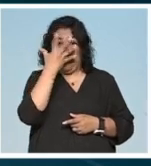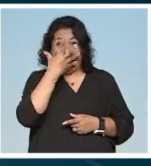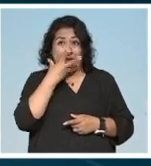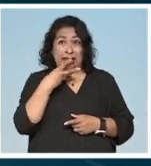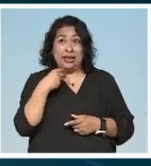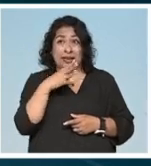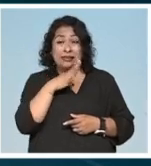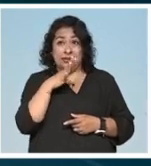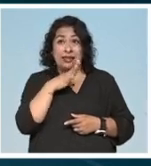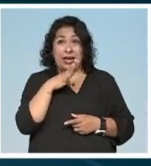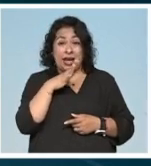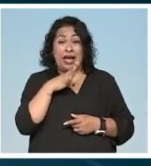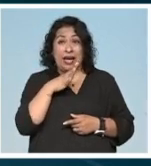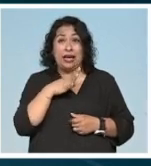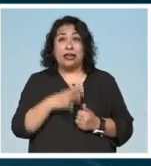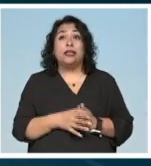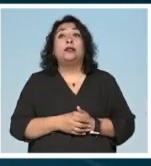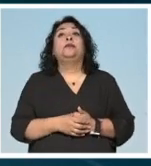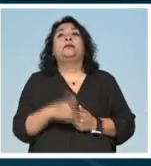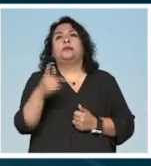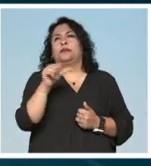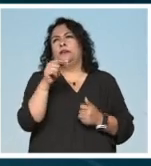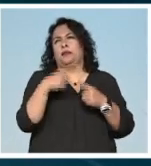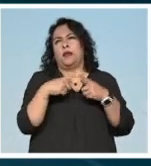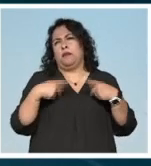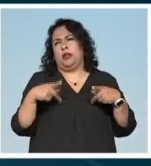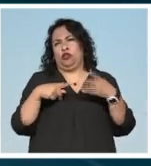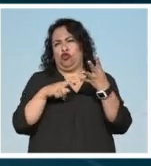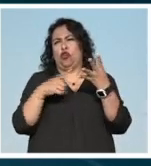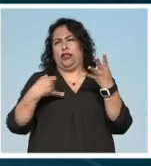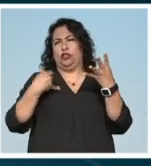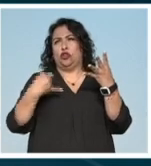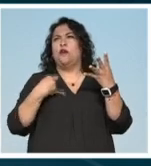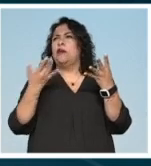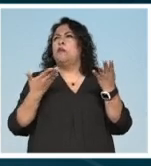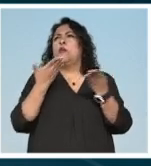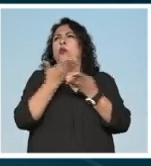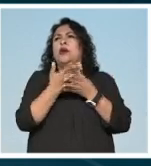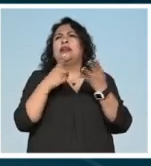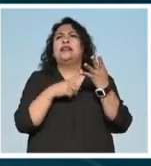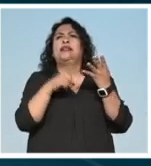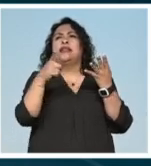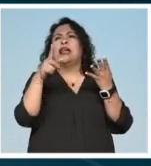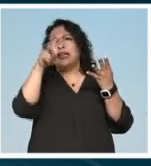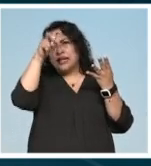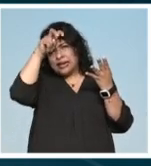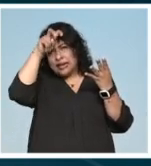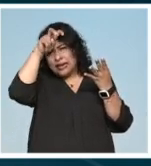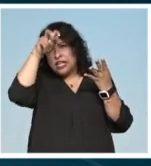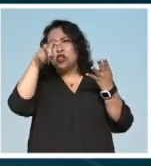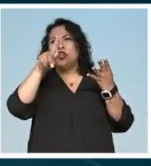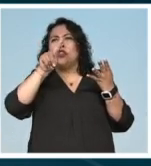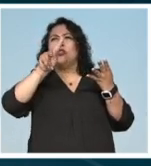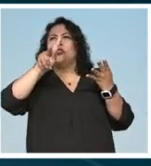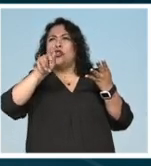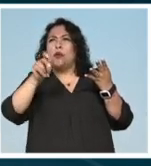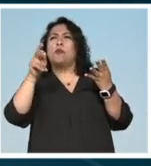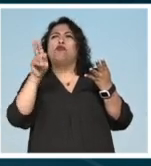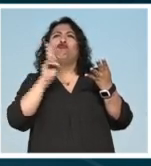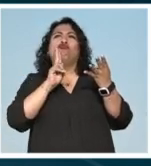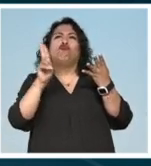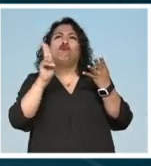hay detrás de ellas. Para los públicos más jóvenes, habrá propuestas como El Grillo y el Topo, narración oral